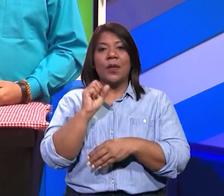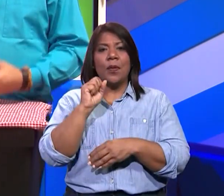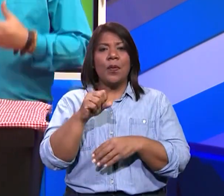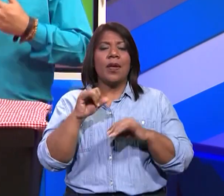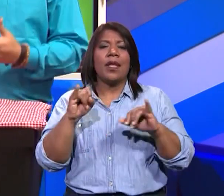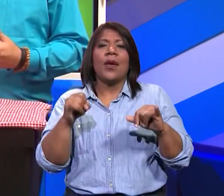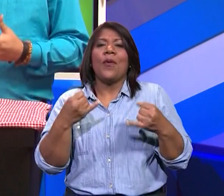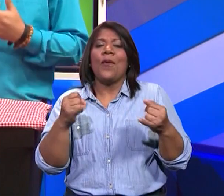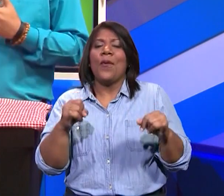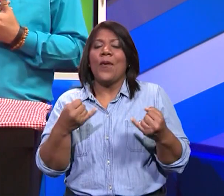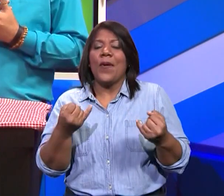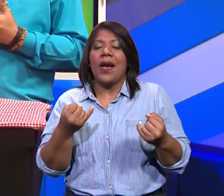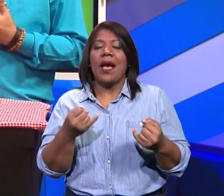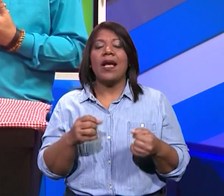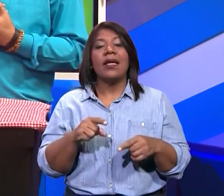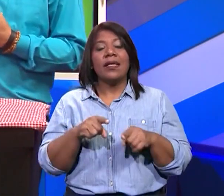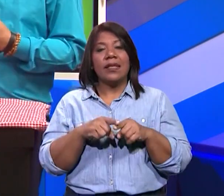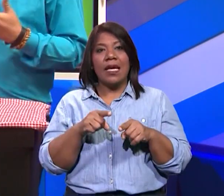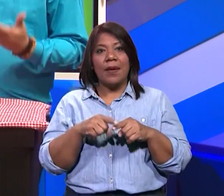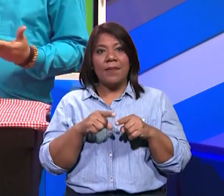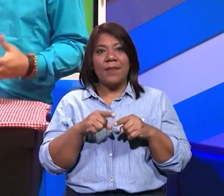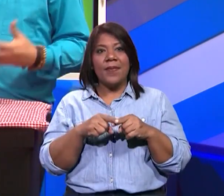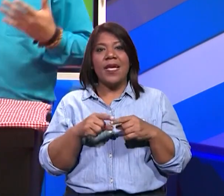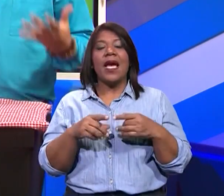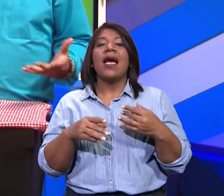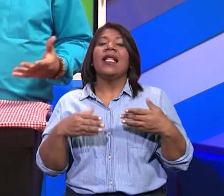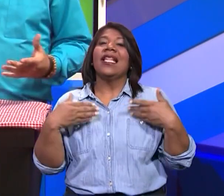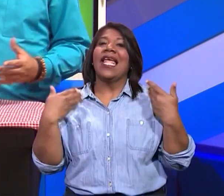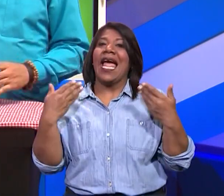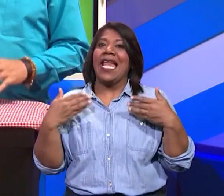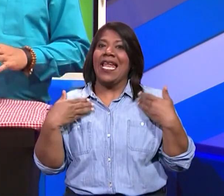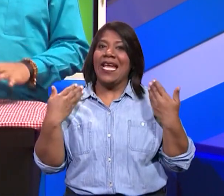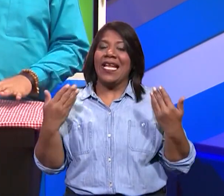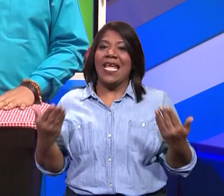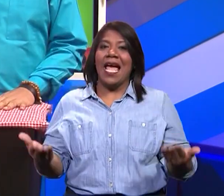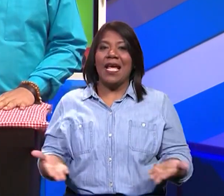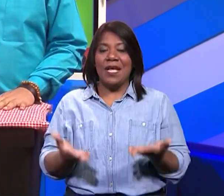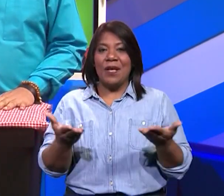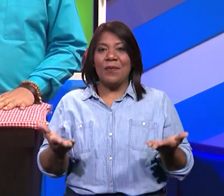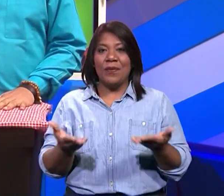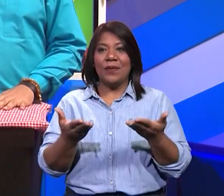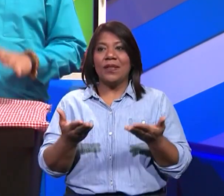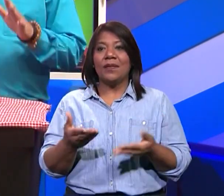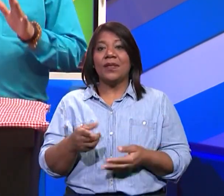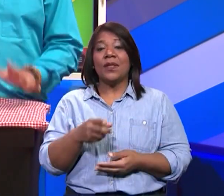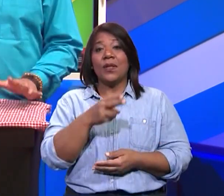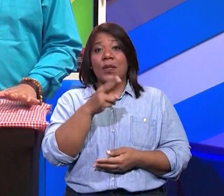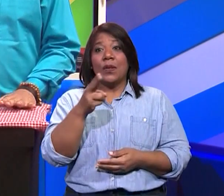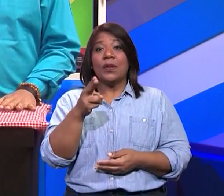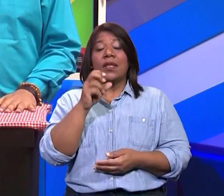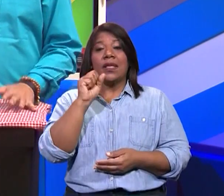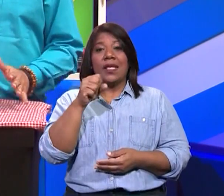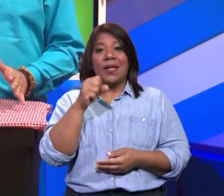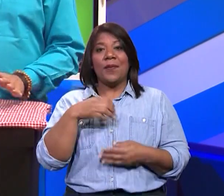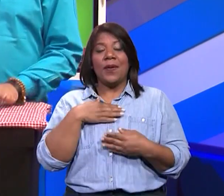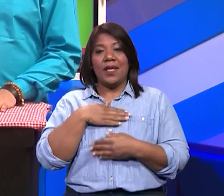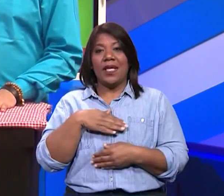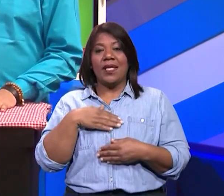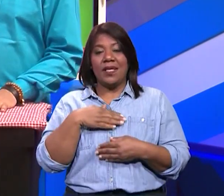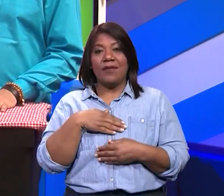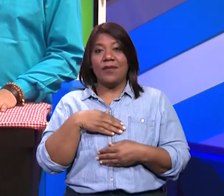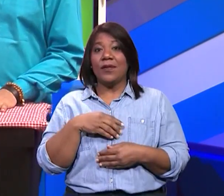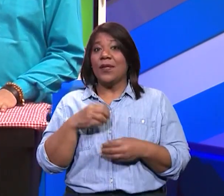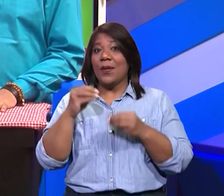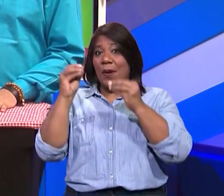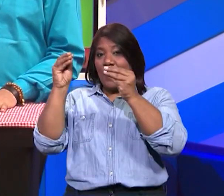totalmente lúdicas y son con un sentimiento como de alegría, motivación, y que ustedes, yo estoy seguro, que las van a disfrutar. A ver, maestra